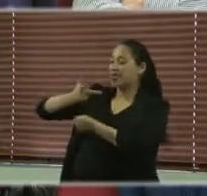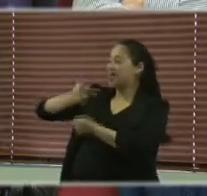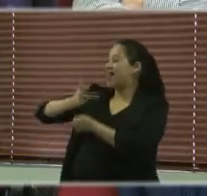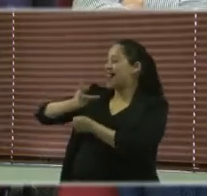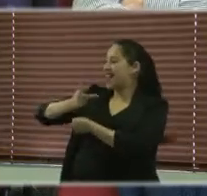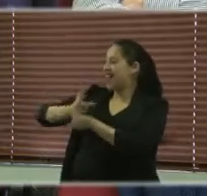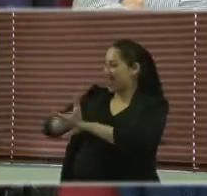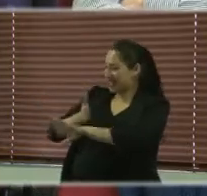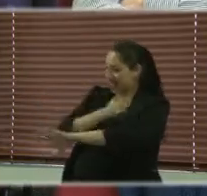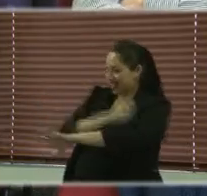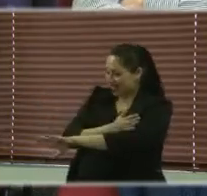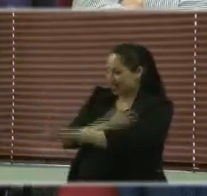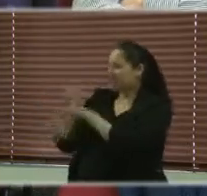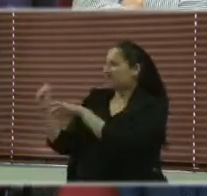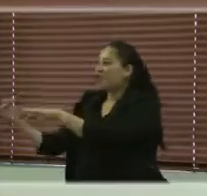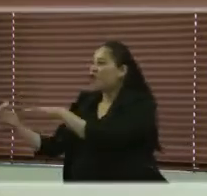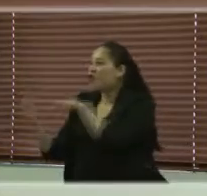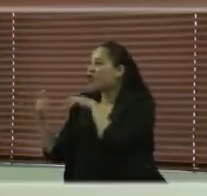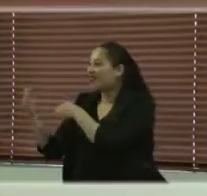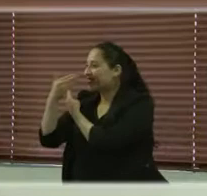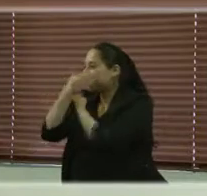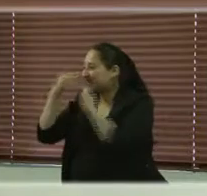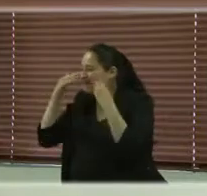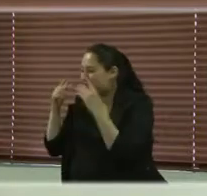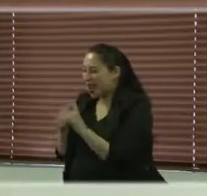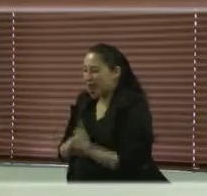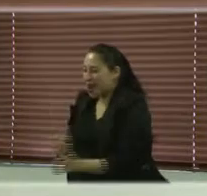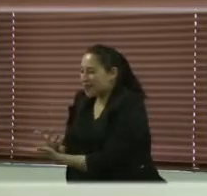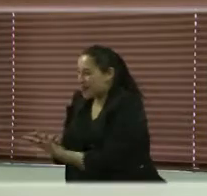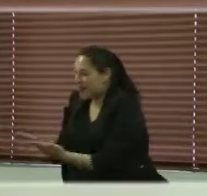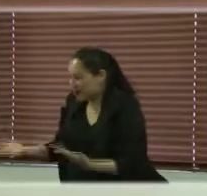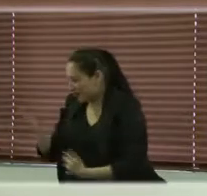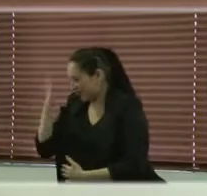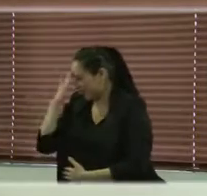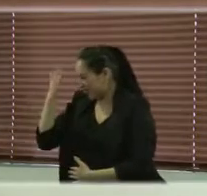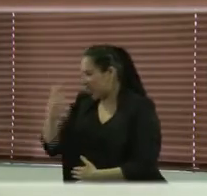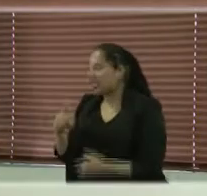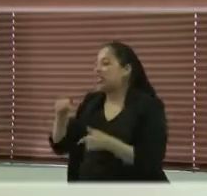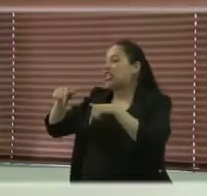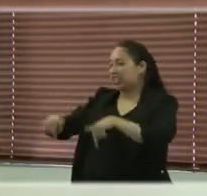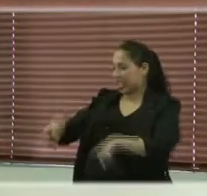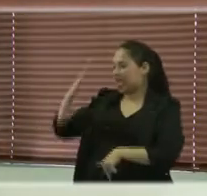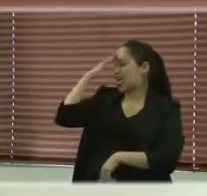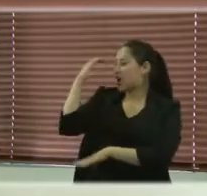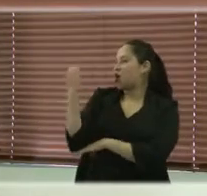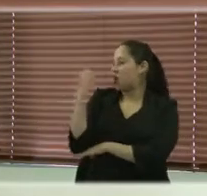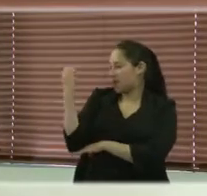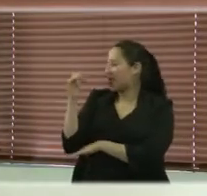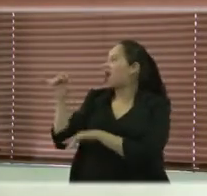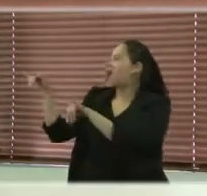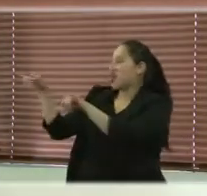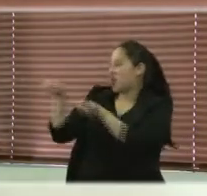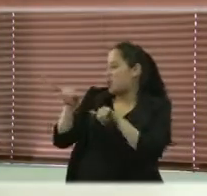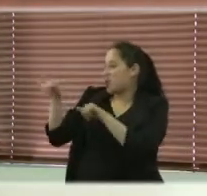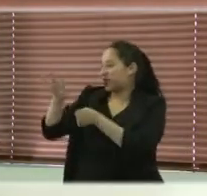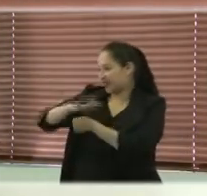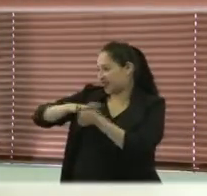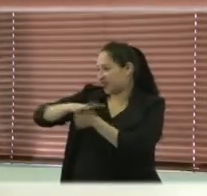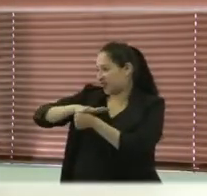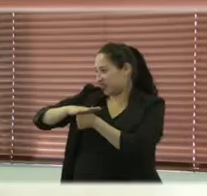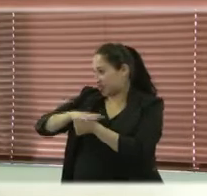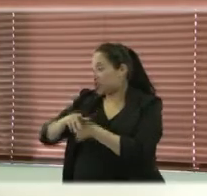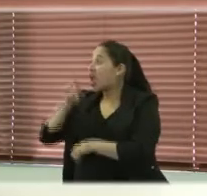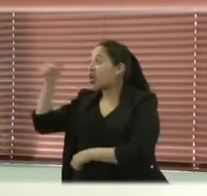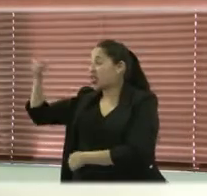pasando en Colombia cede ese fenómeno en que se destinan muchos muchos fondos de la cooperación para